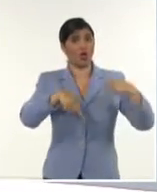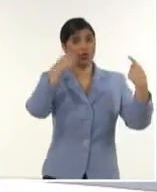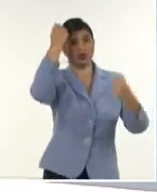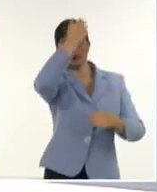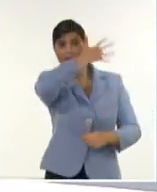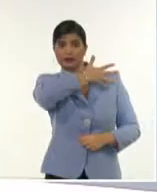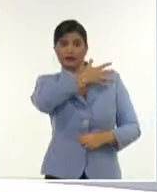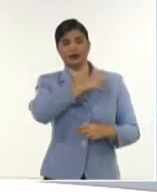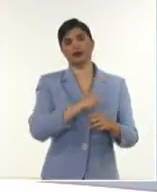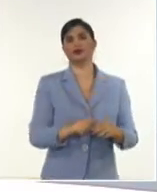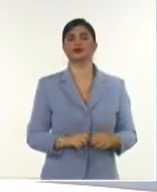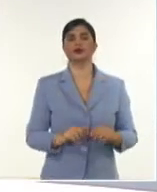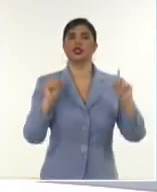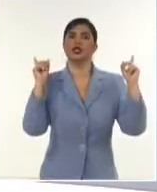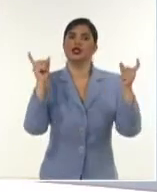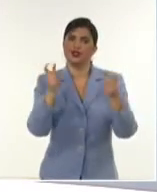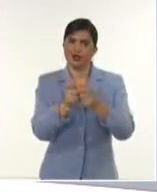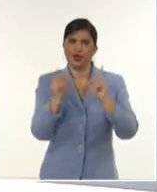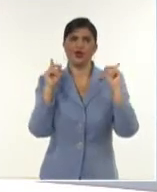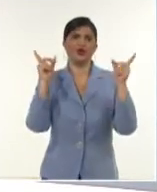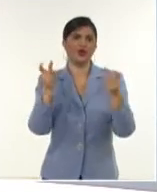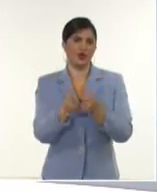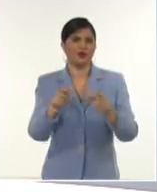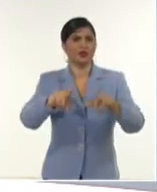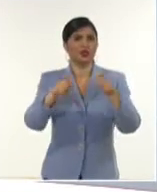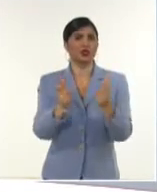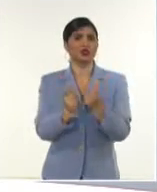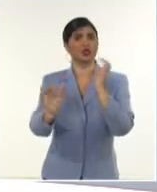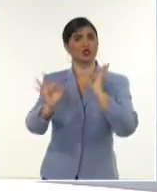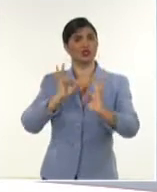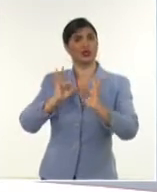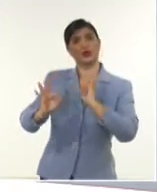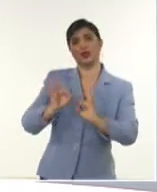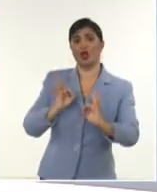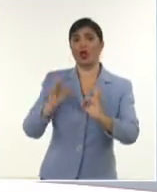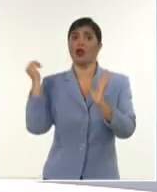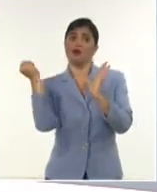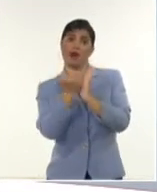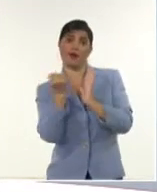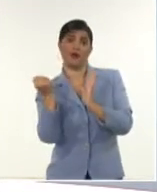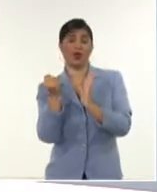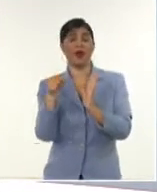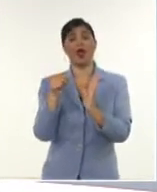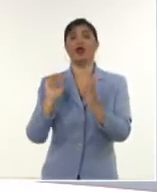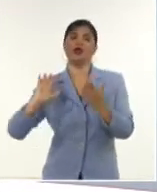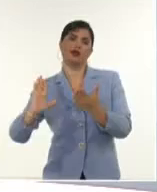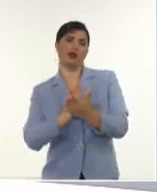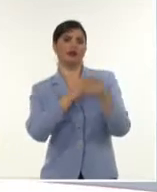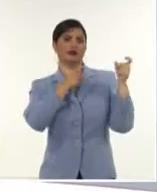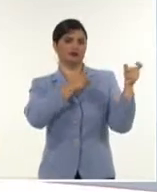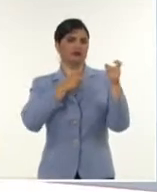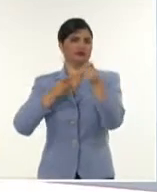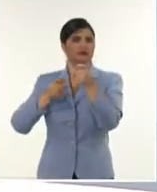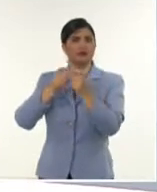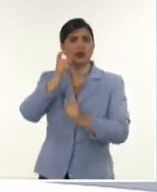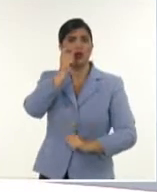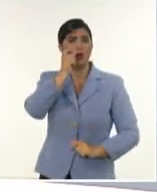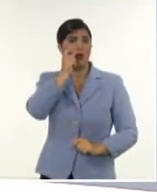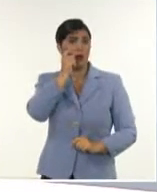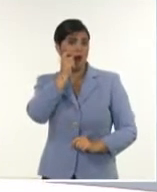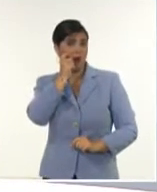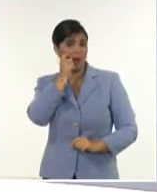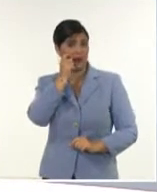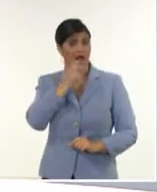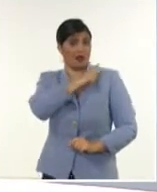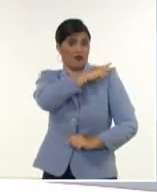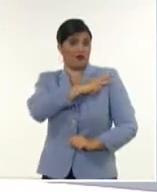que reunirse el Consejo de Seguridad para lograr aprobar un cese el fuego al que Netanyahu le hizo ningún caso? Hay una demanda por genocidio ante la Corte